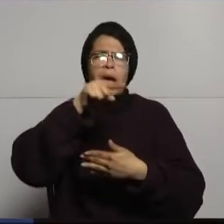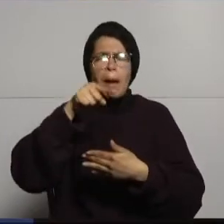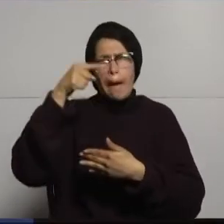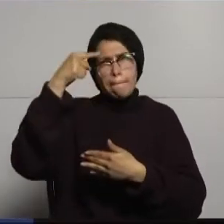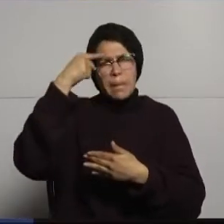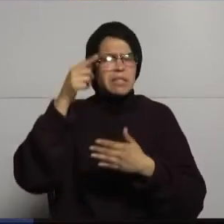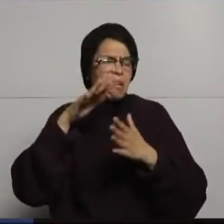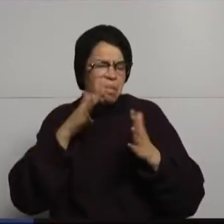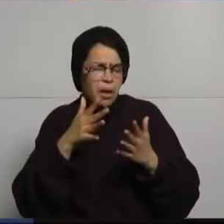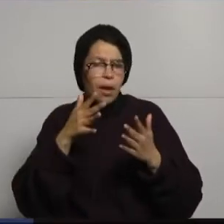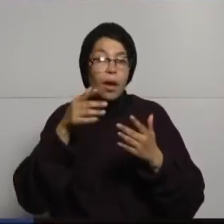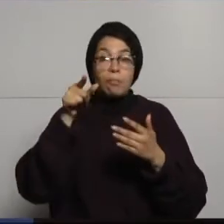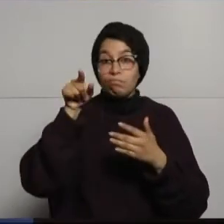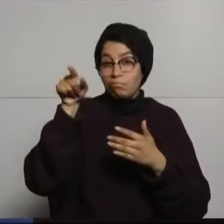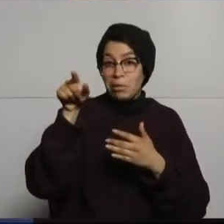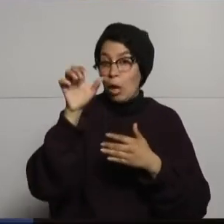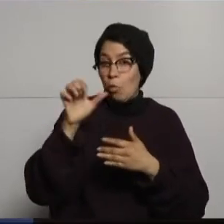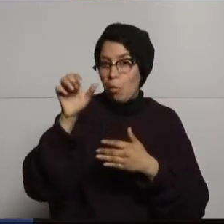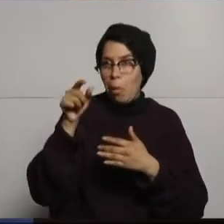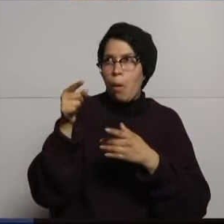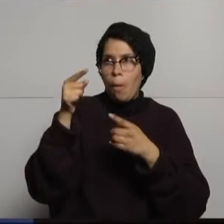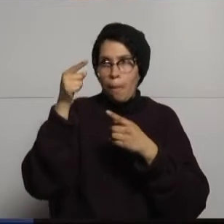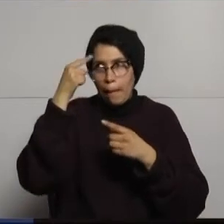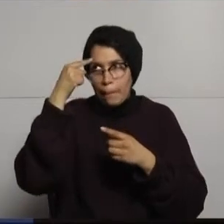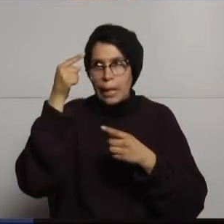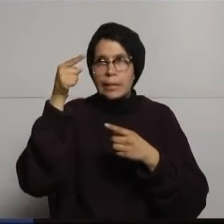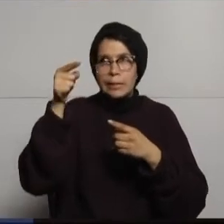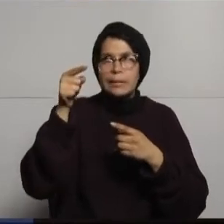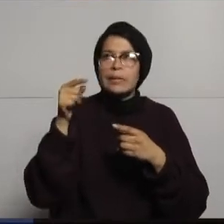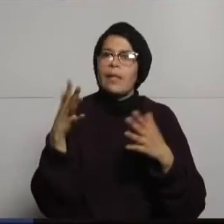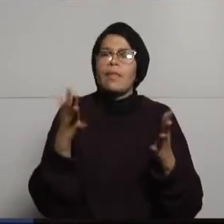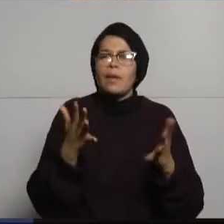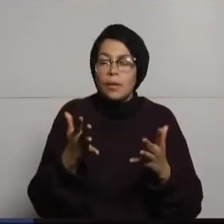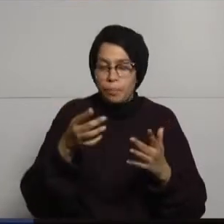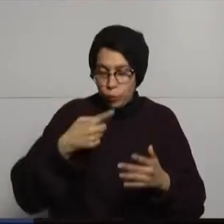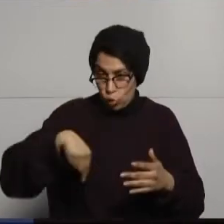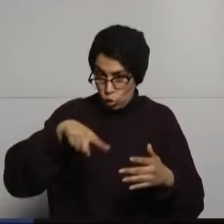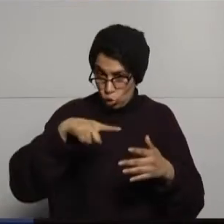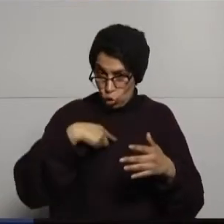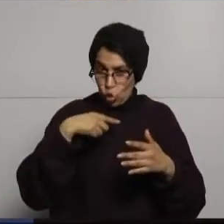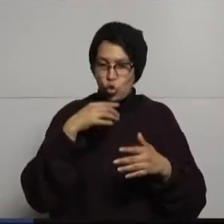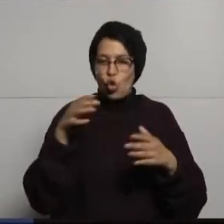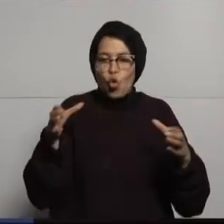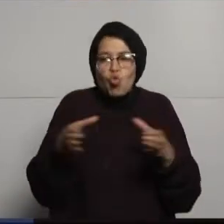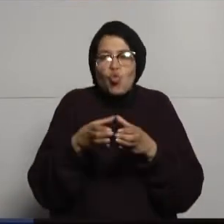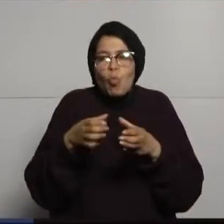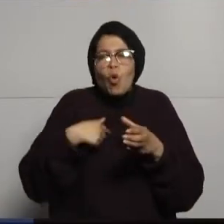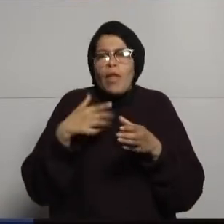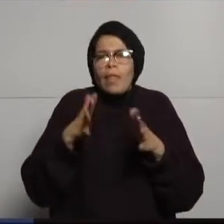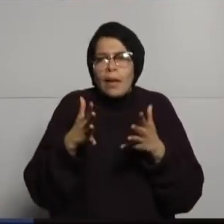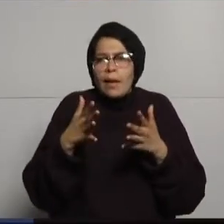Frena la Curva nasceu em isso, ou seja, em la urgência da pandemia, um pouco como haciendo, ou seja,